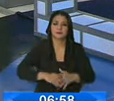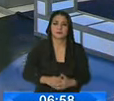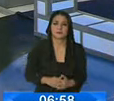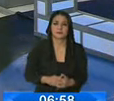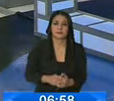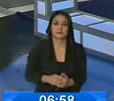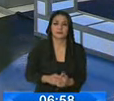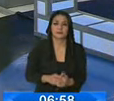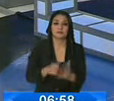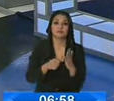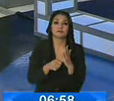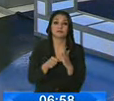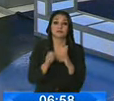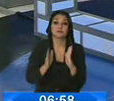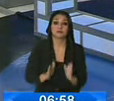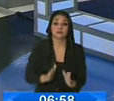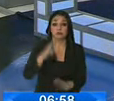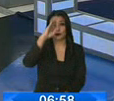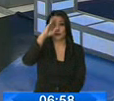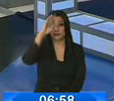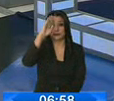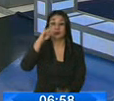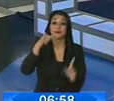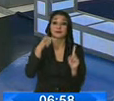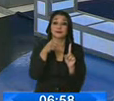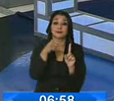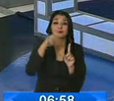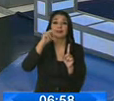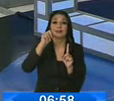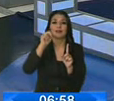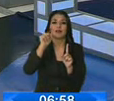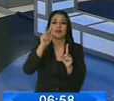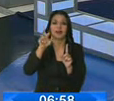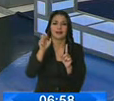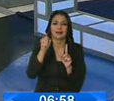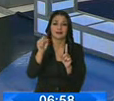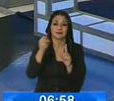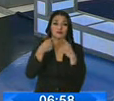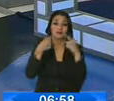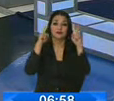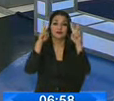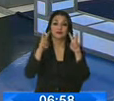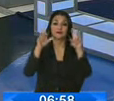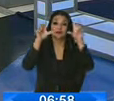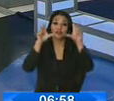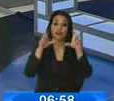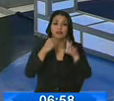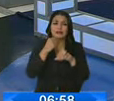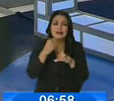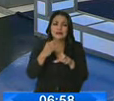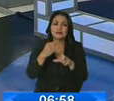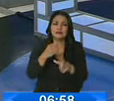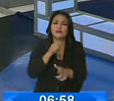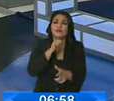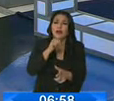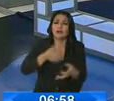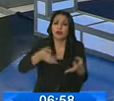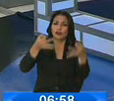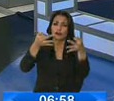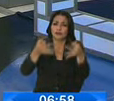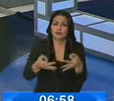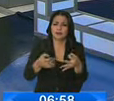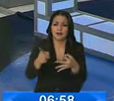el ministro del Interior, César Navas, habló acerca de estas fotos y manifestó que no son concluyentes, que confirmen la muerte del